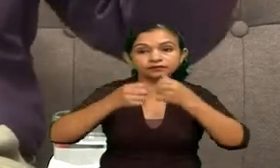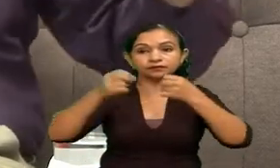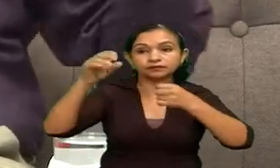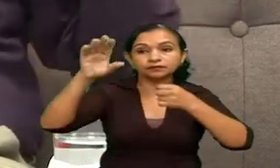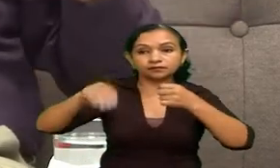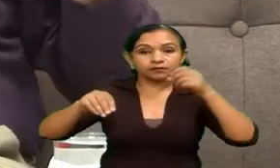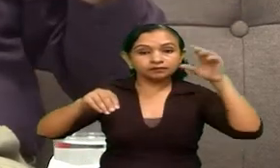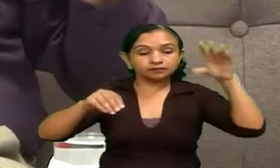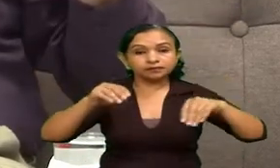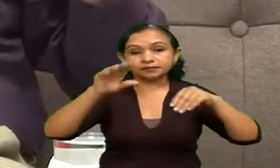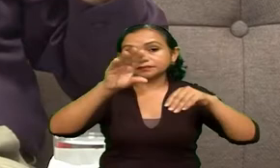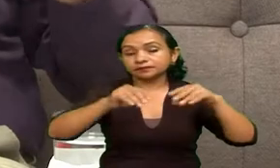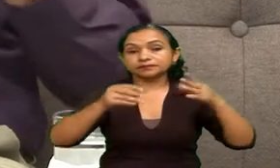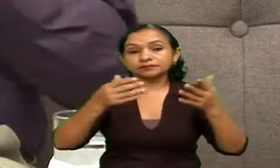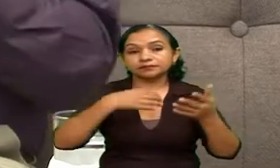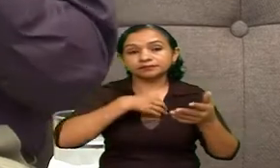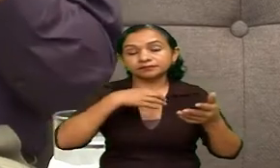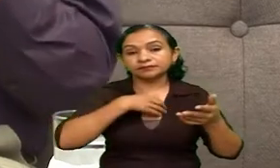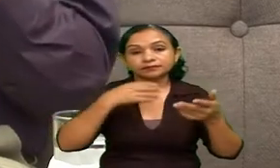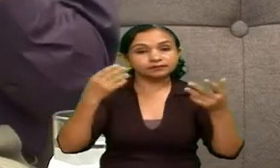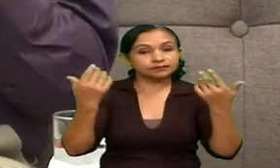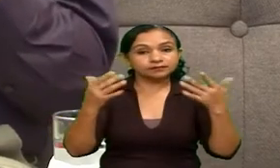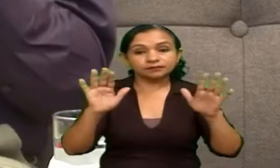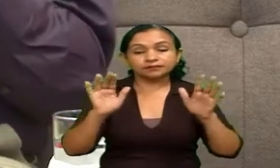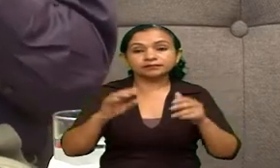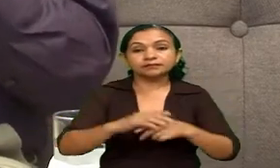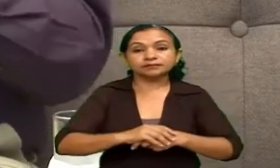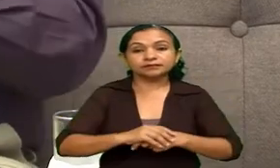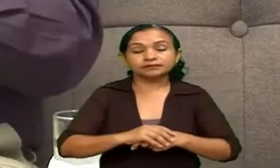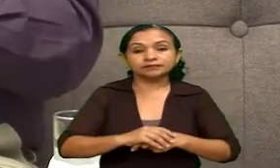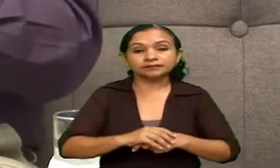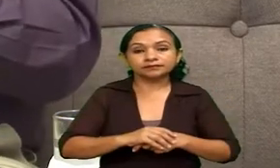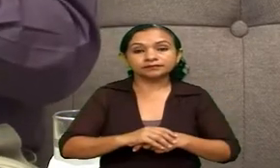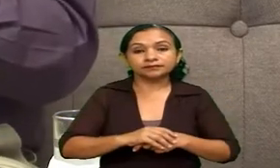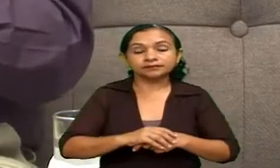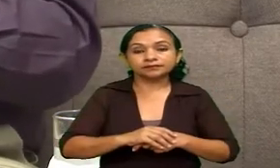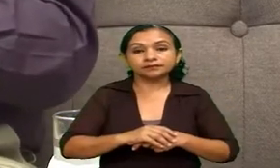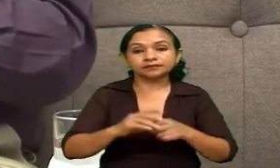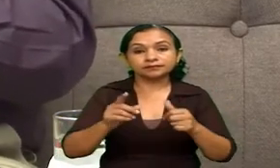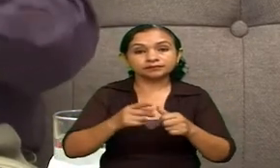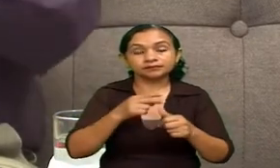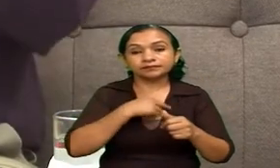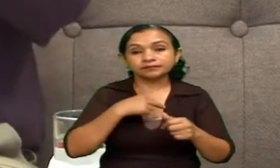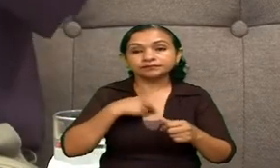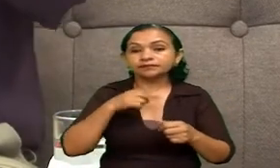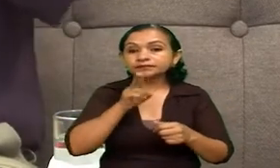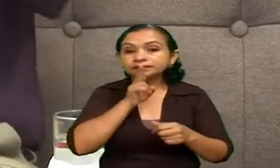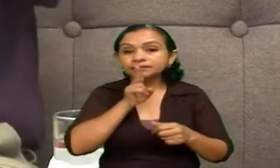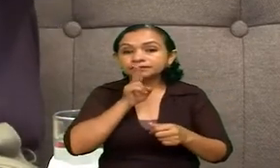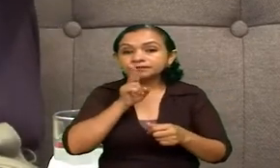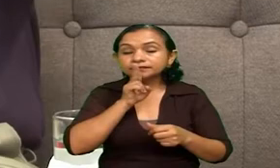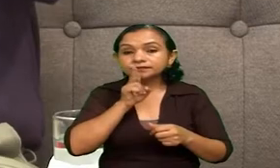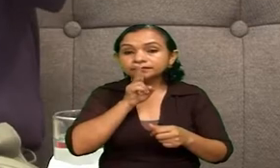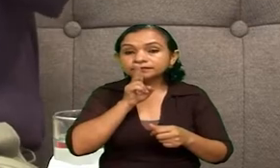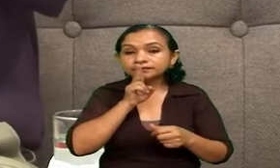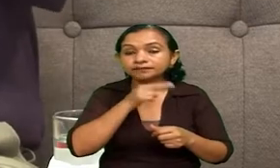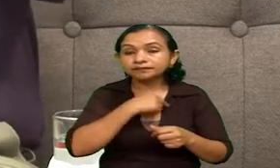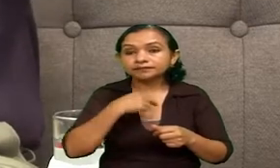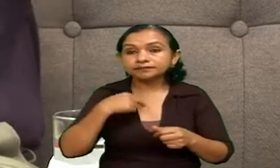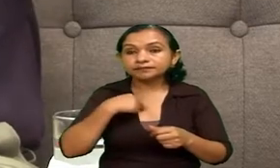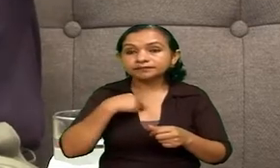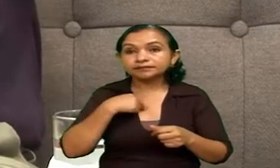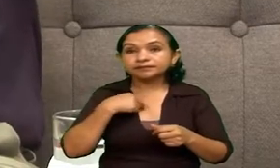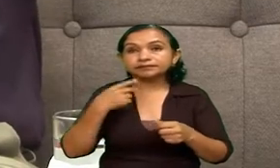no le afecten a su país, a su sistema. Entonces, lo primero, pasa lo de Honduras, eso empieza a crear